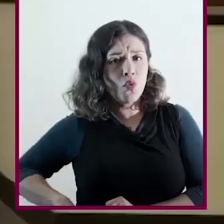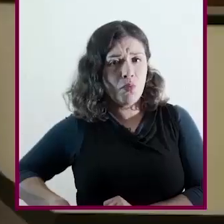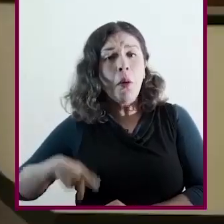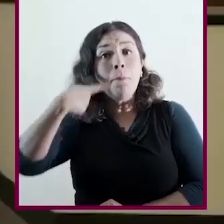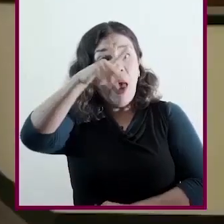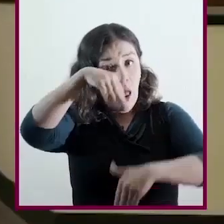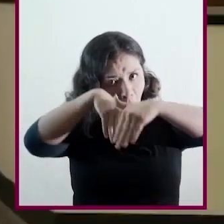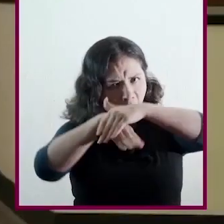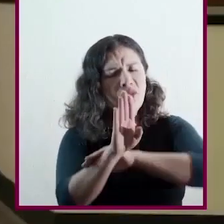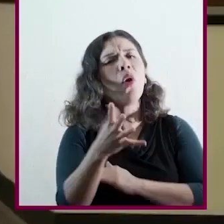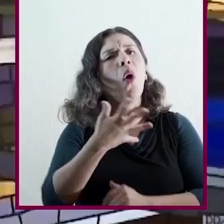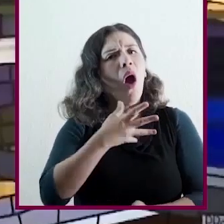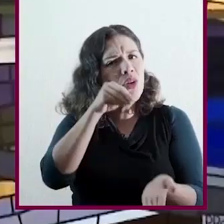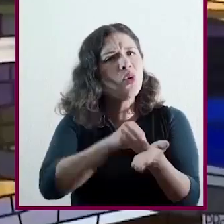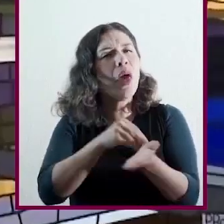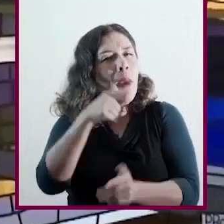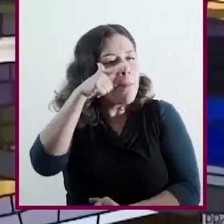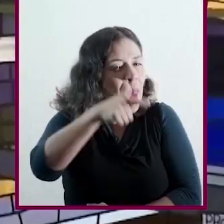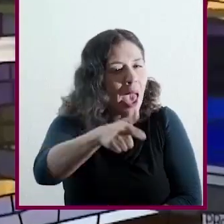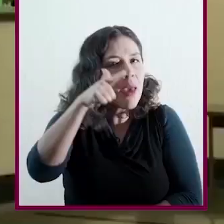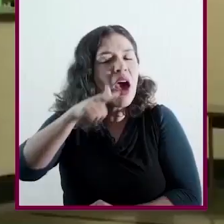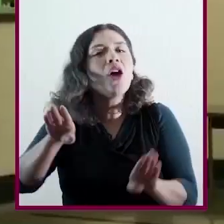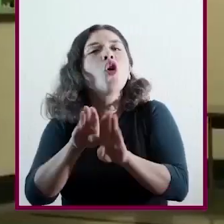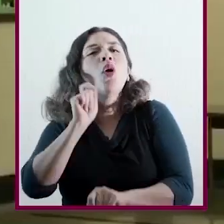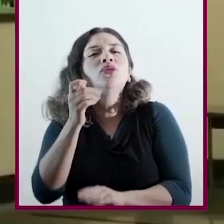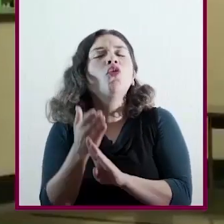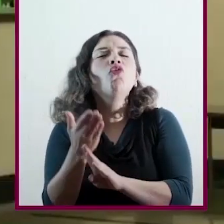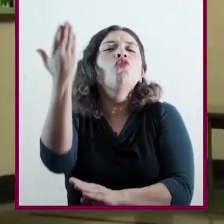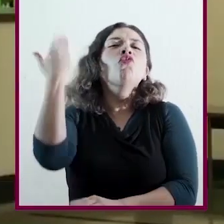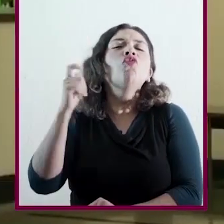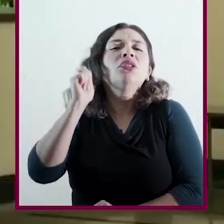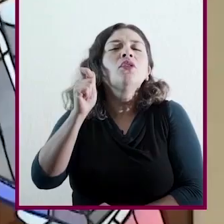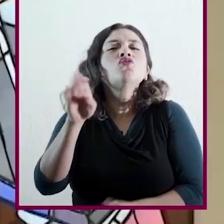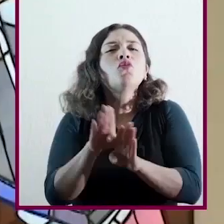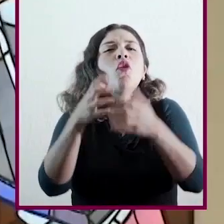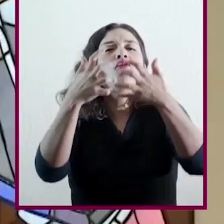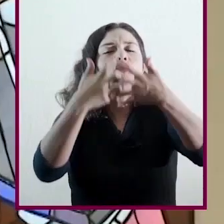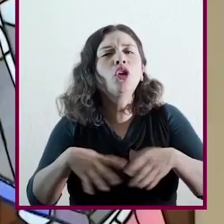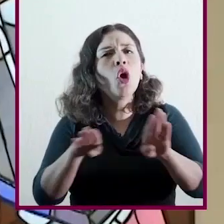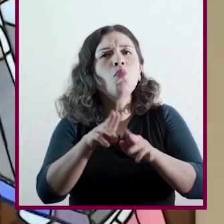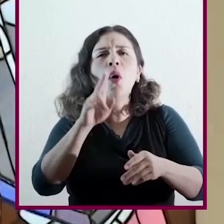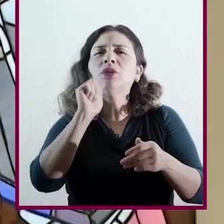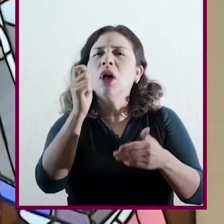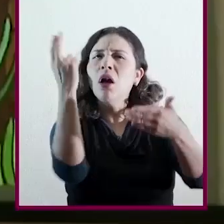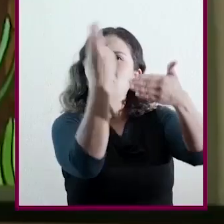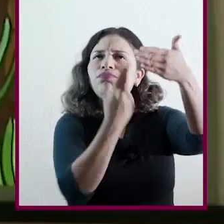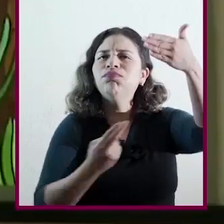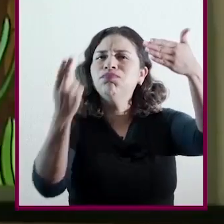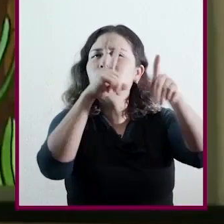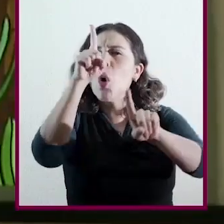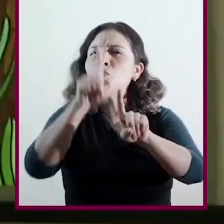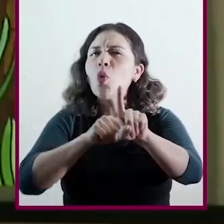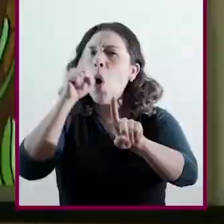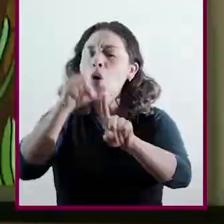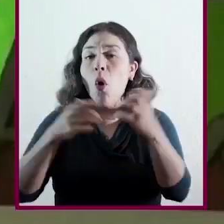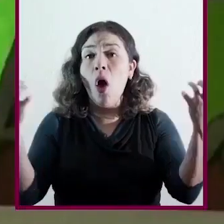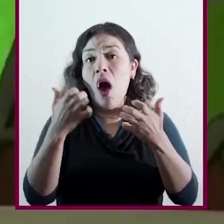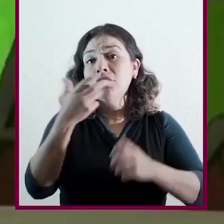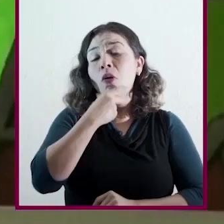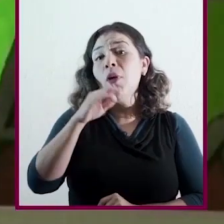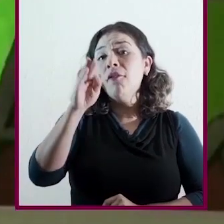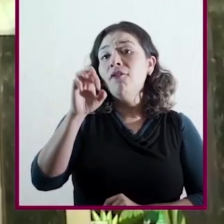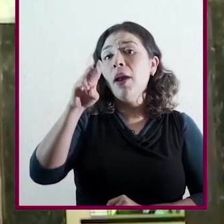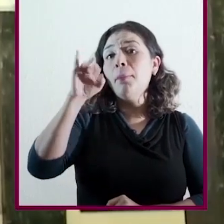público, pero en el interior aún quedan pistas de su función original, como los vitrales de colores creados por el artista